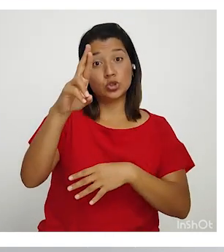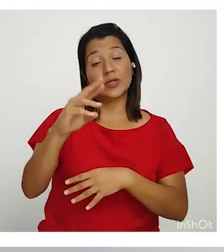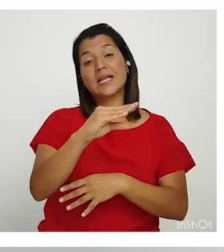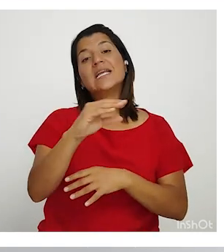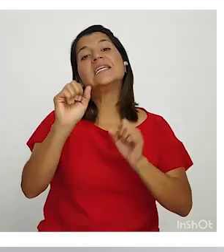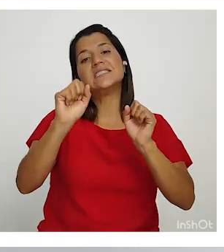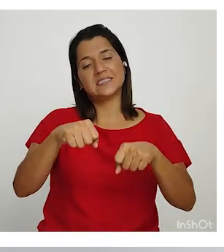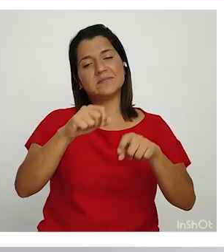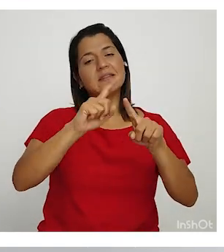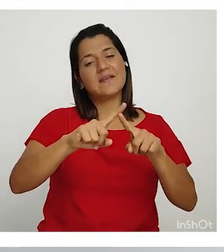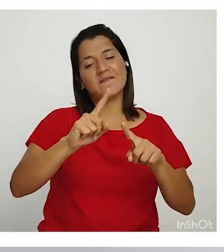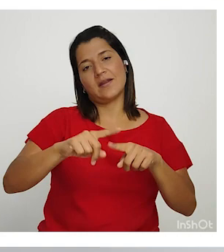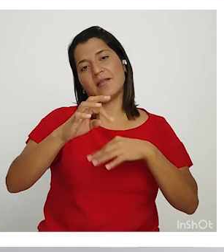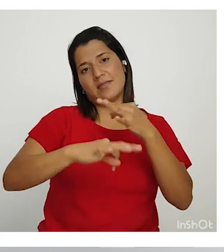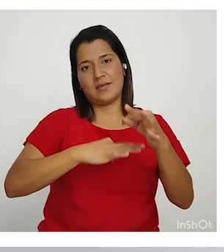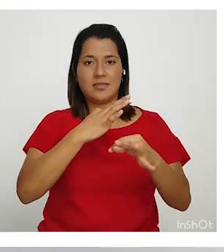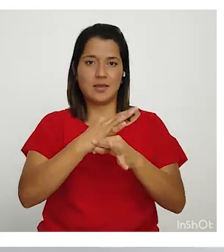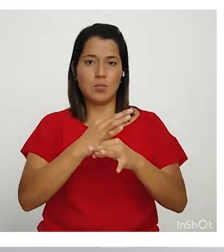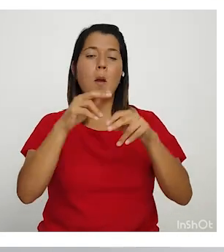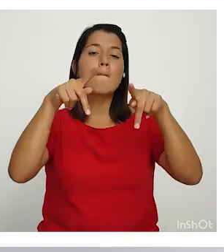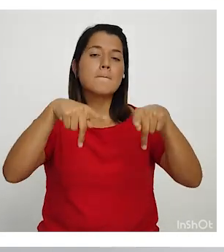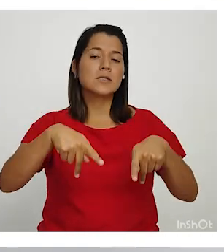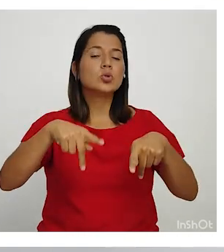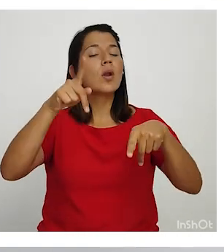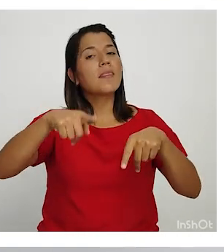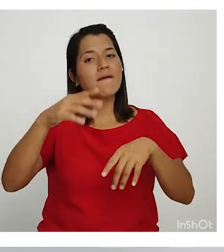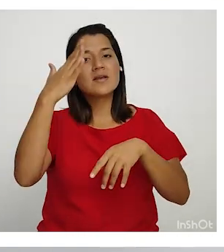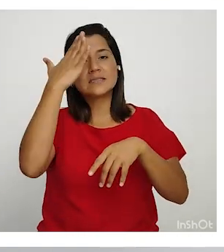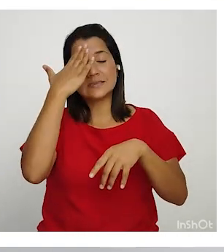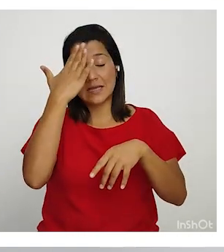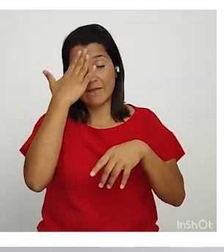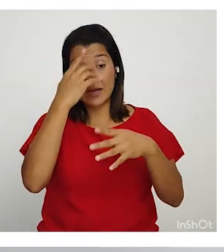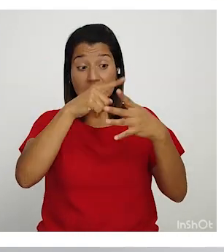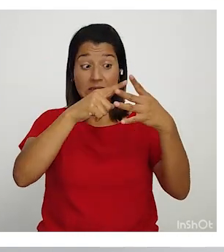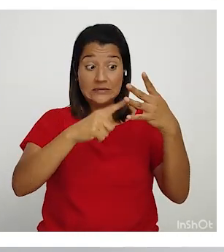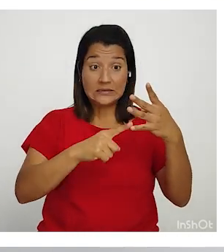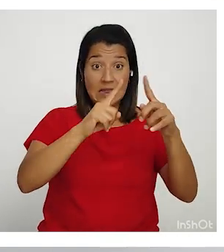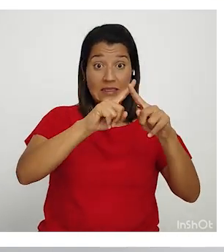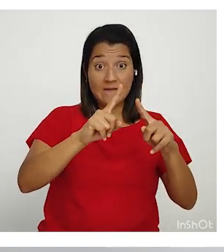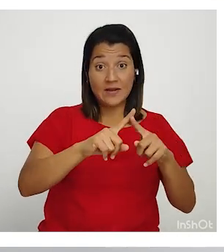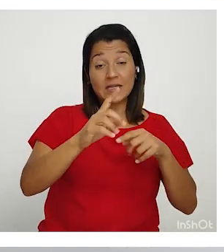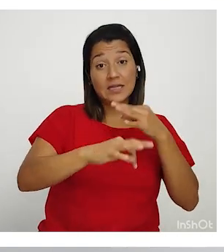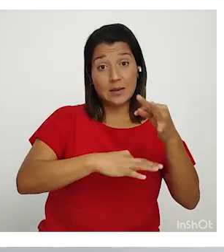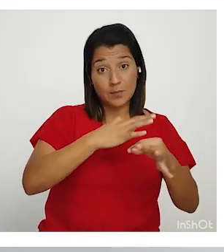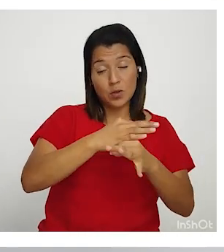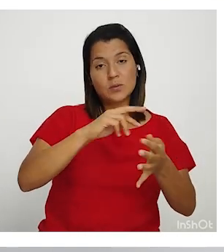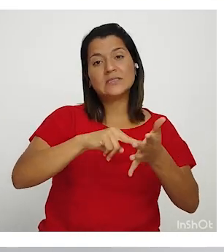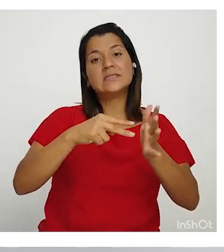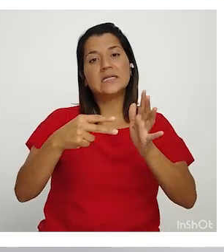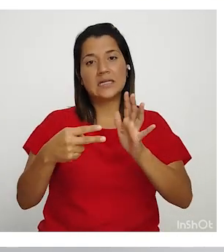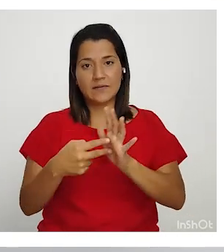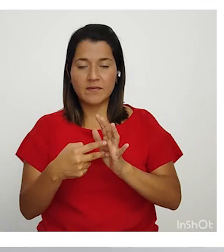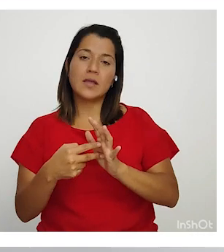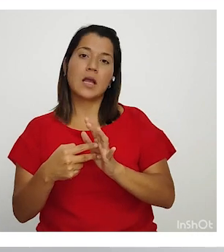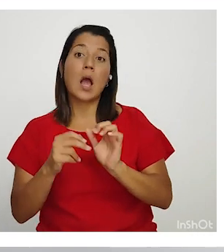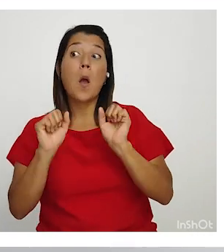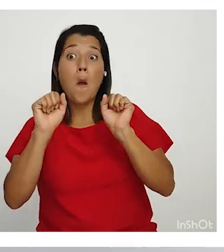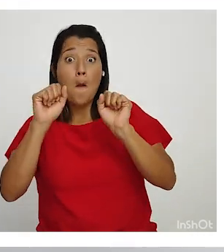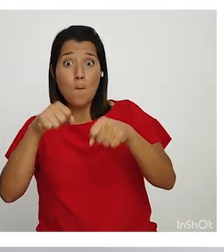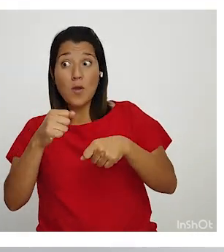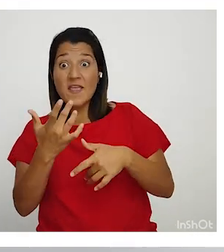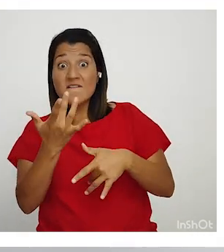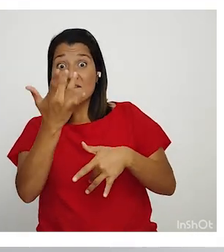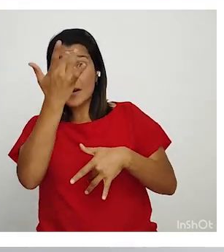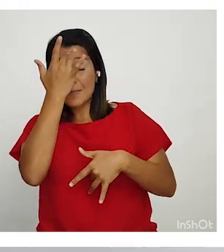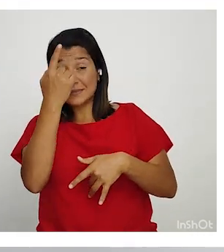debe de conocer de que al existir varios tipos podemos también enfermarnos de uno o más tipos en el transcurso de nuestras